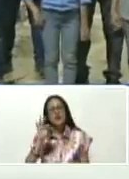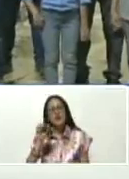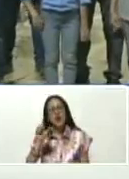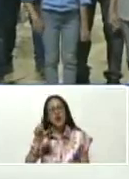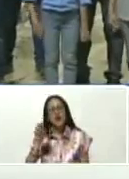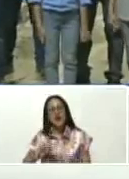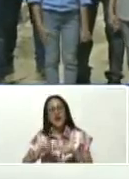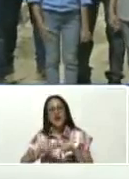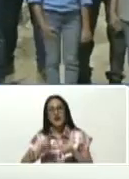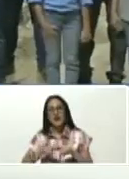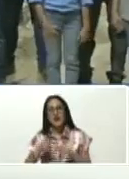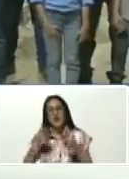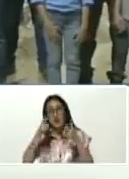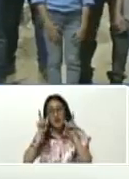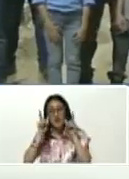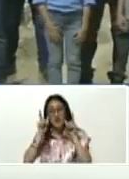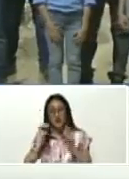Una vaca